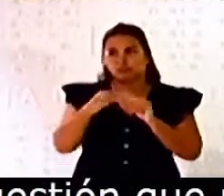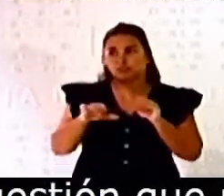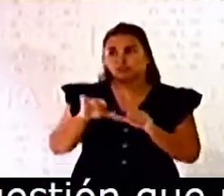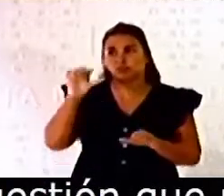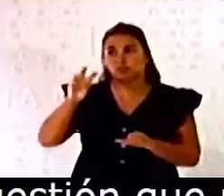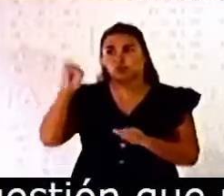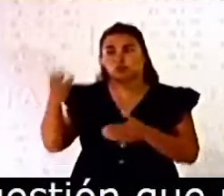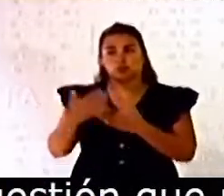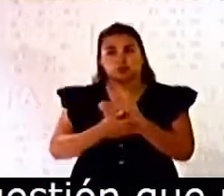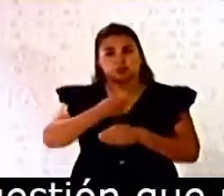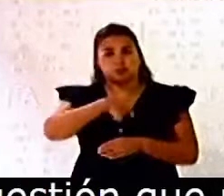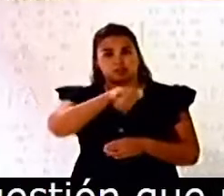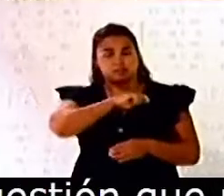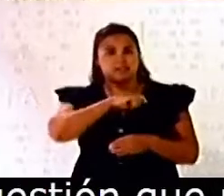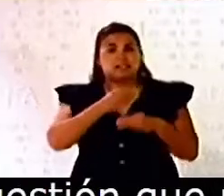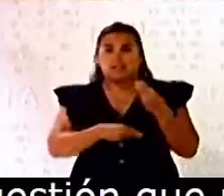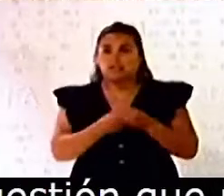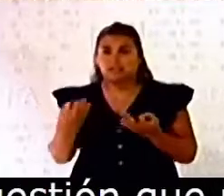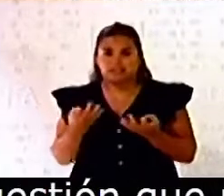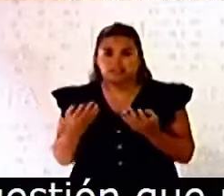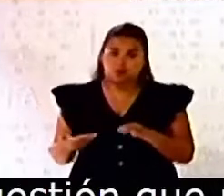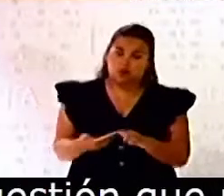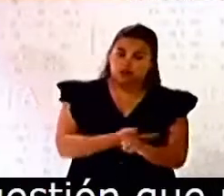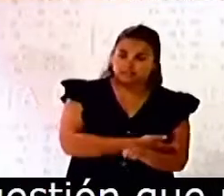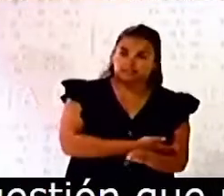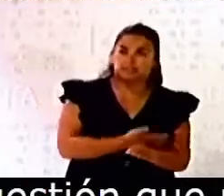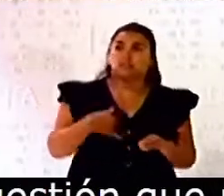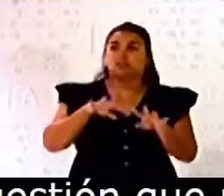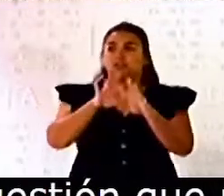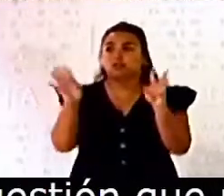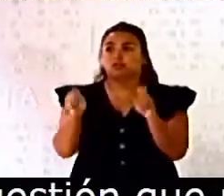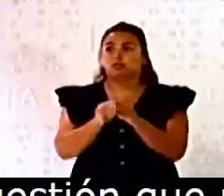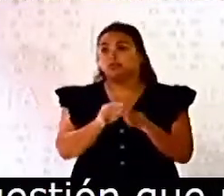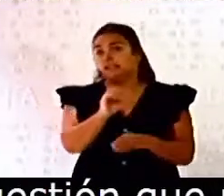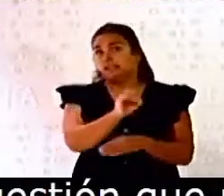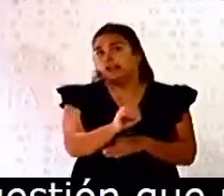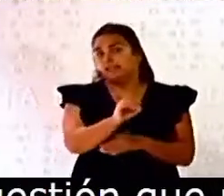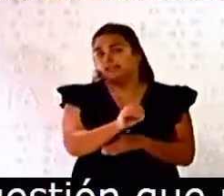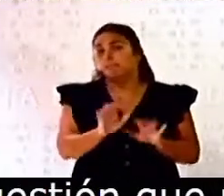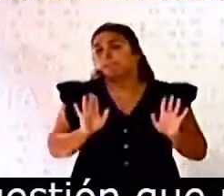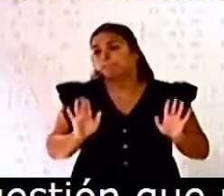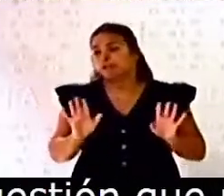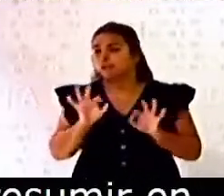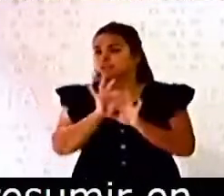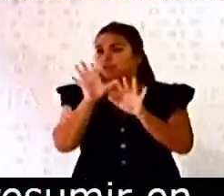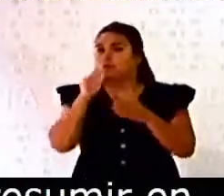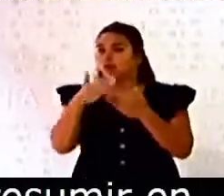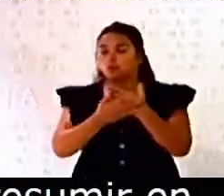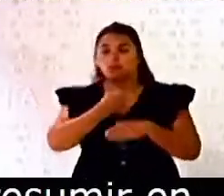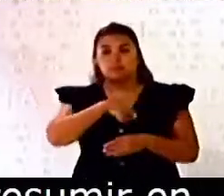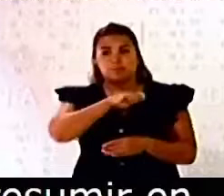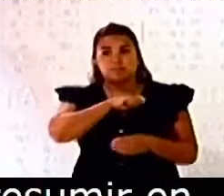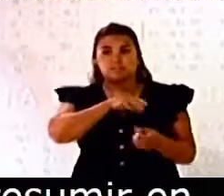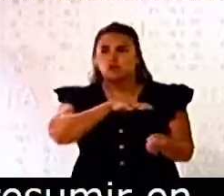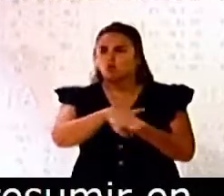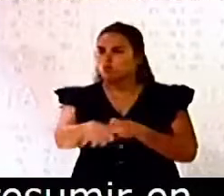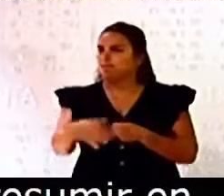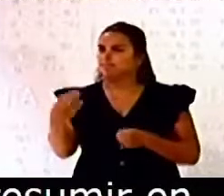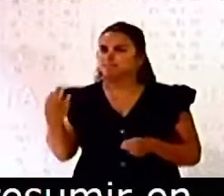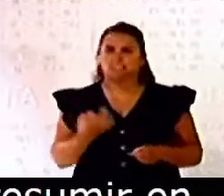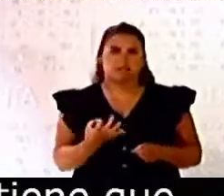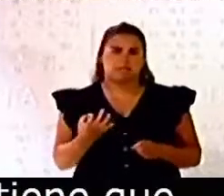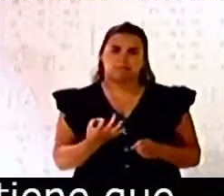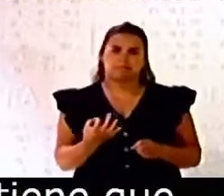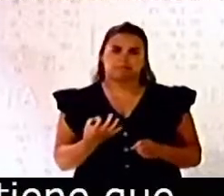otros gobiernos de España a lo largo del tiempo, que podríamos resumir en nada, pero lo que está claro es que ahora hay un Gobierno de España que tiene que abordar esta cuestión, que